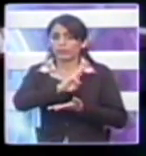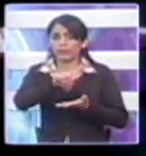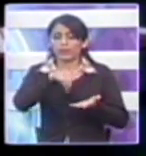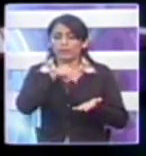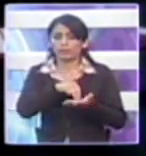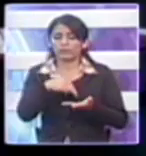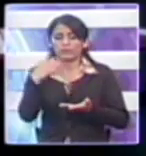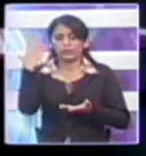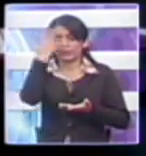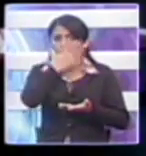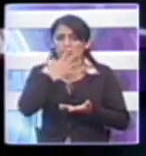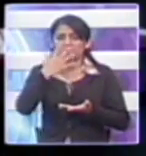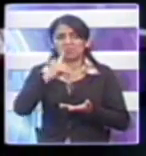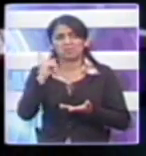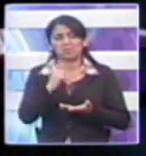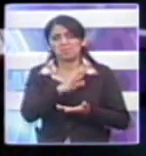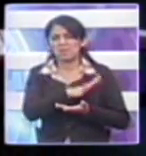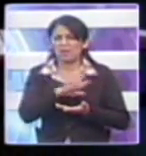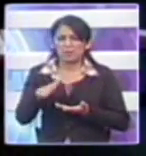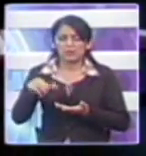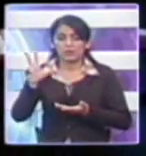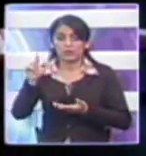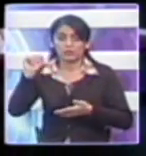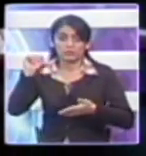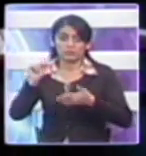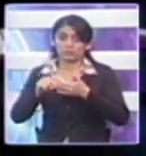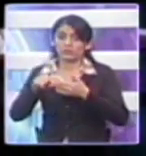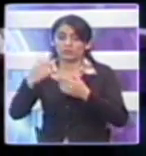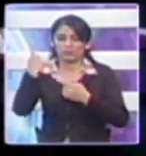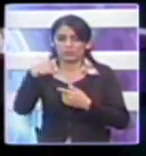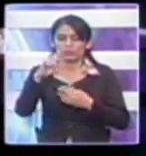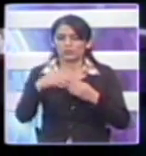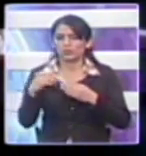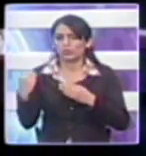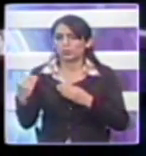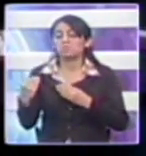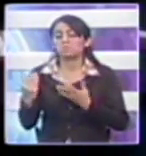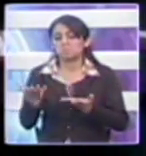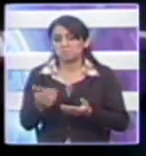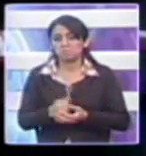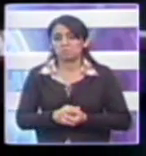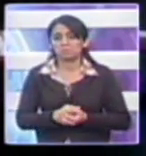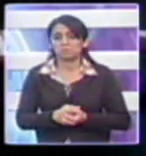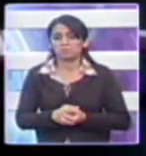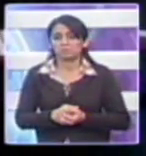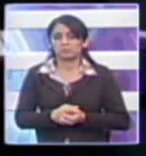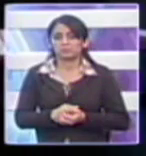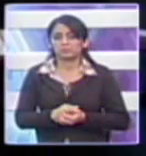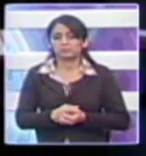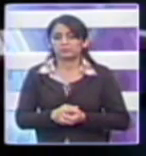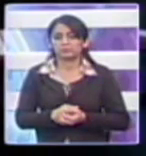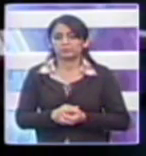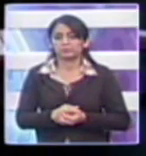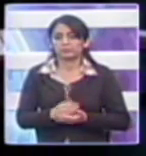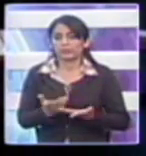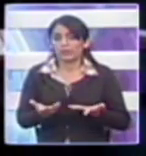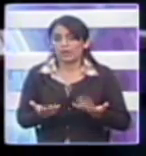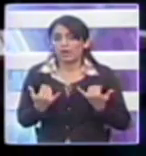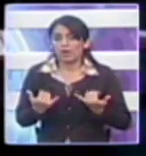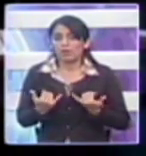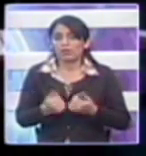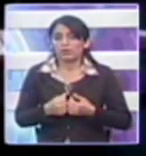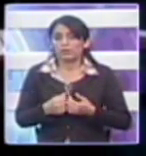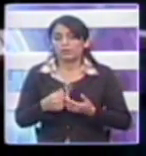necesitarán aproximadamente 3 mil millones de dólares. Esto es 3 puntos del PIB, de los cuales 2 mil